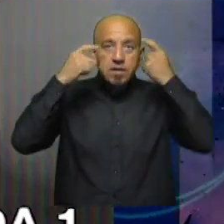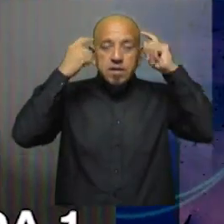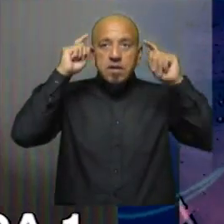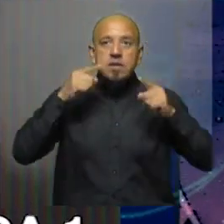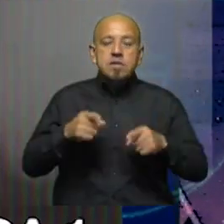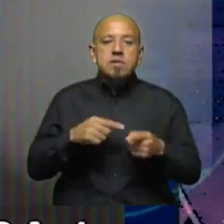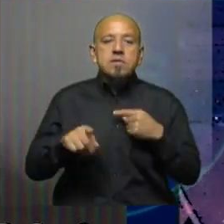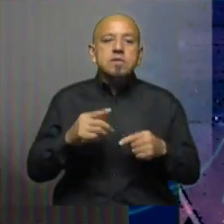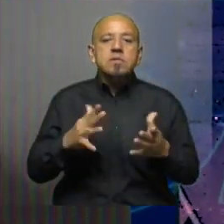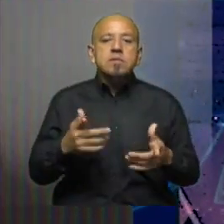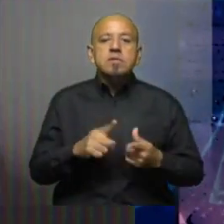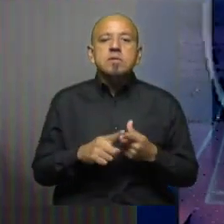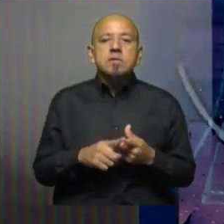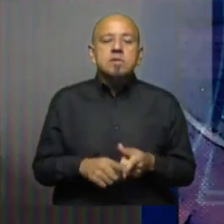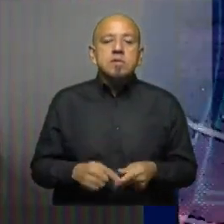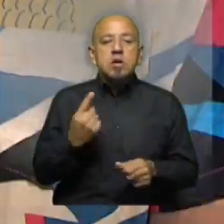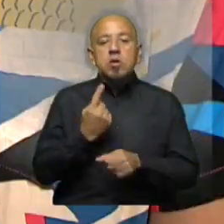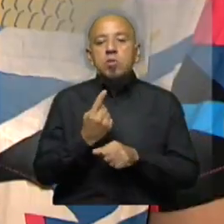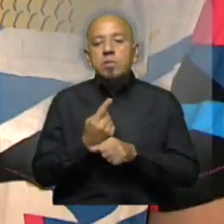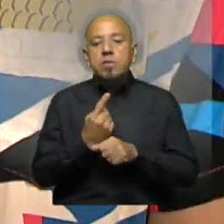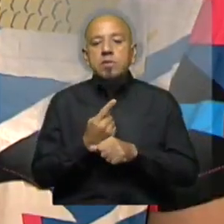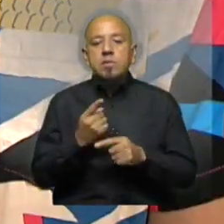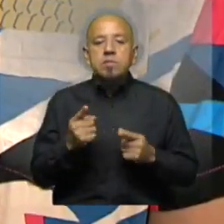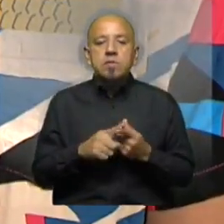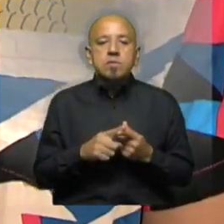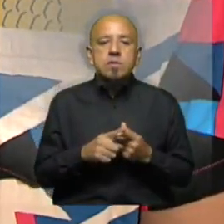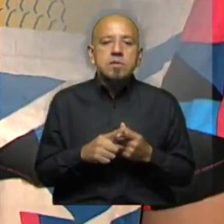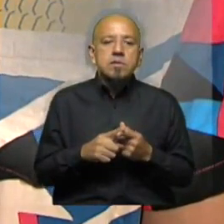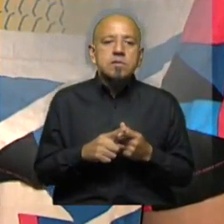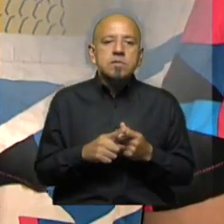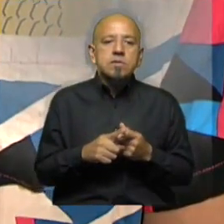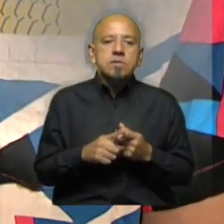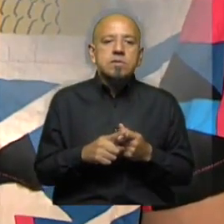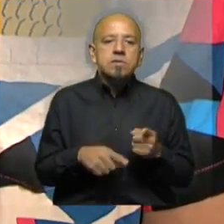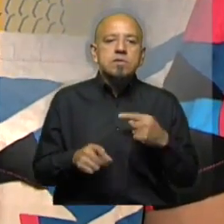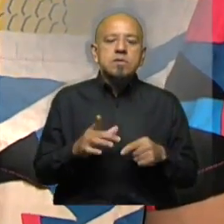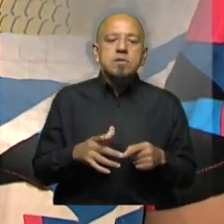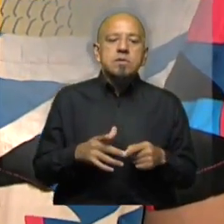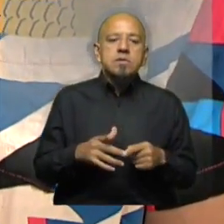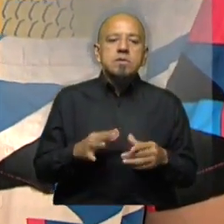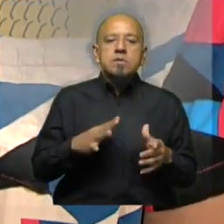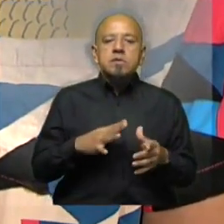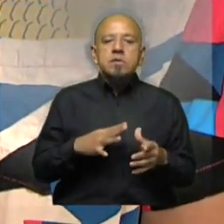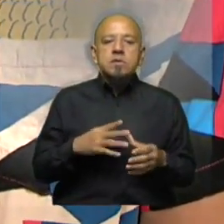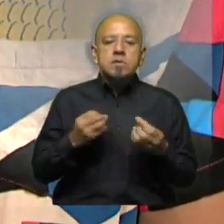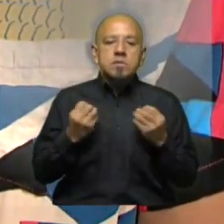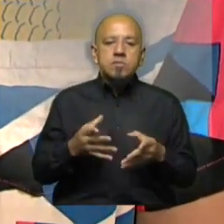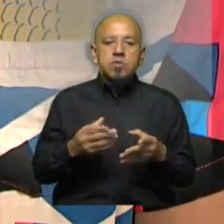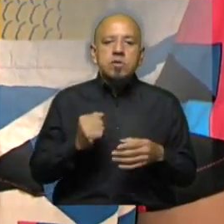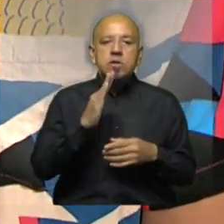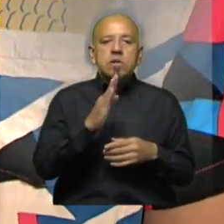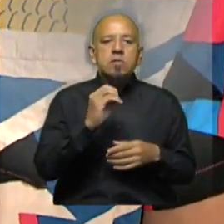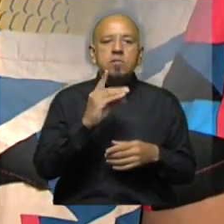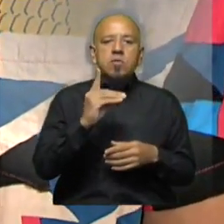esos 5 finales? Bueno, el primer criterio fue tratar de usar frases que fueran cercanas en el tiempo. Claro. Sobre todo porque el podcast